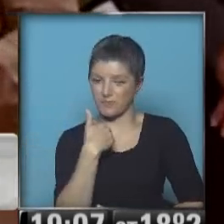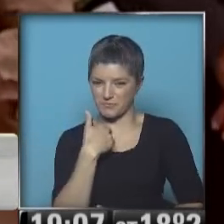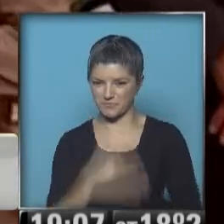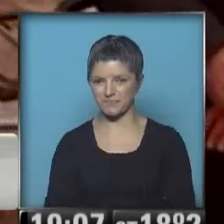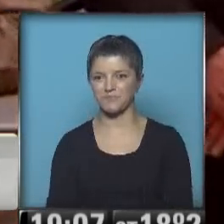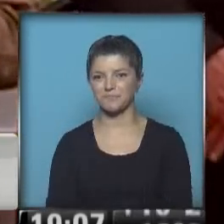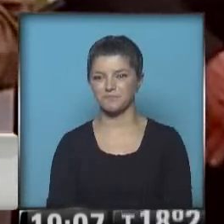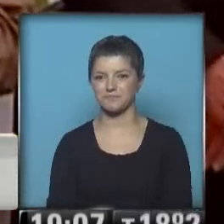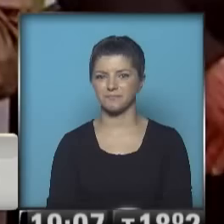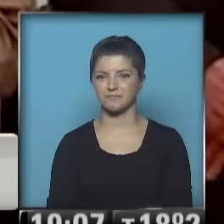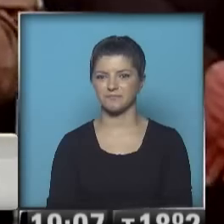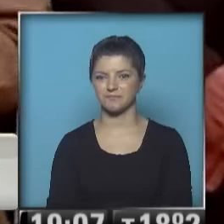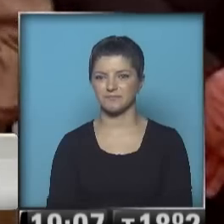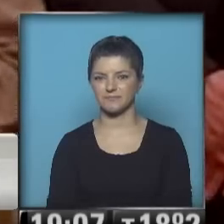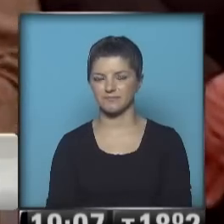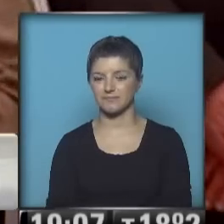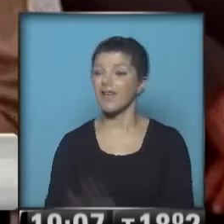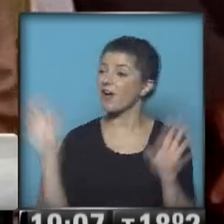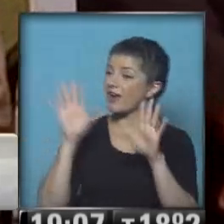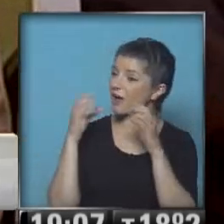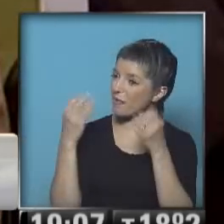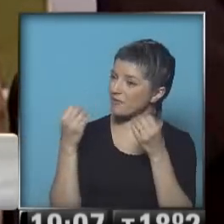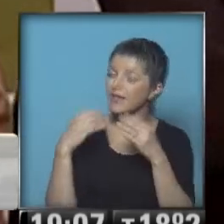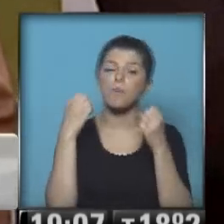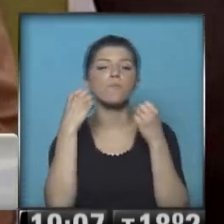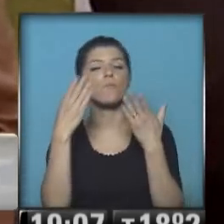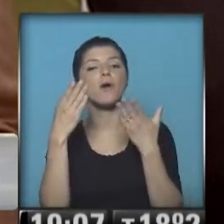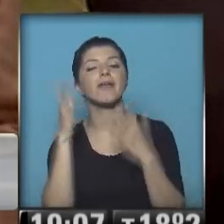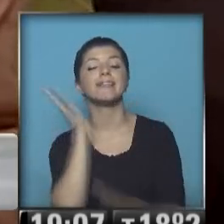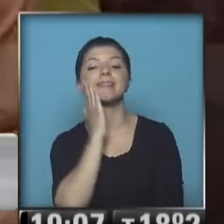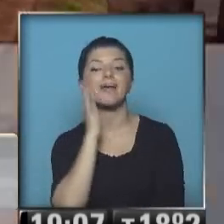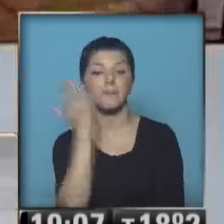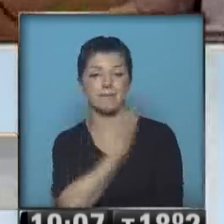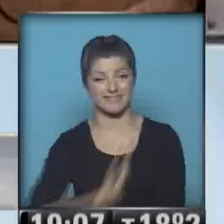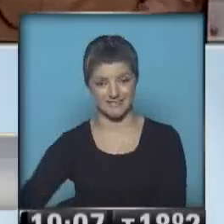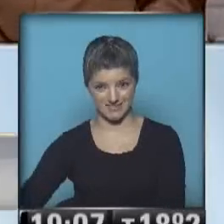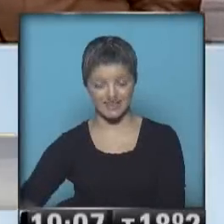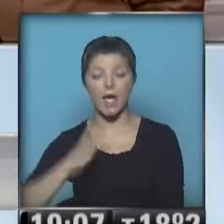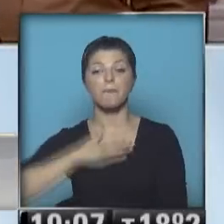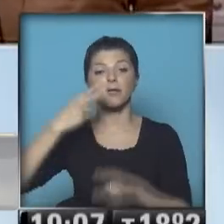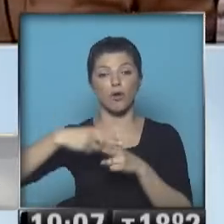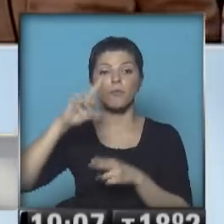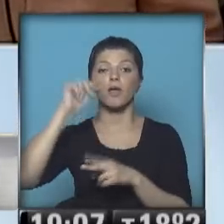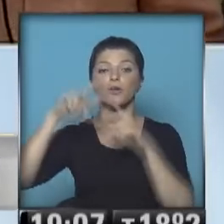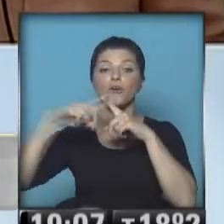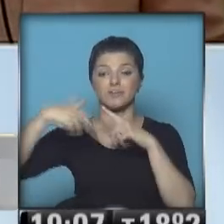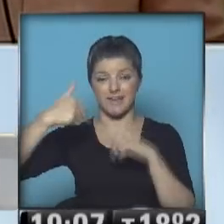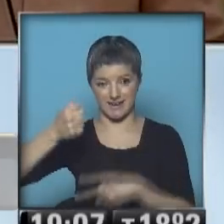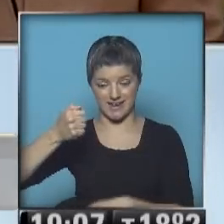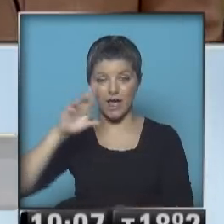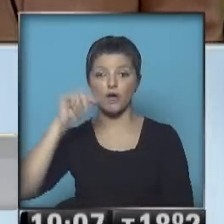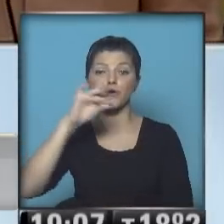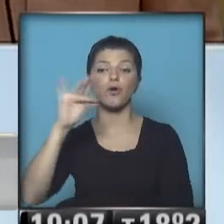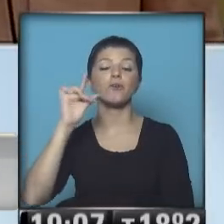Roxana. Roxana, ¿cómo estás? Muy buenas tardes, Presidenta. Mi nombre es Roxana Carolina Rodríguez y